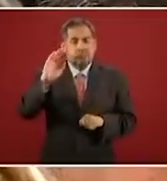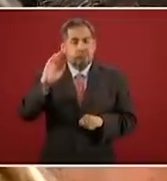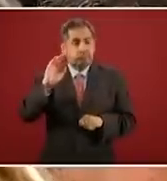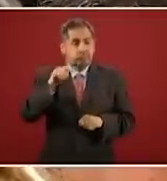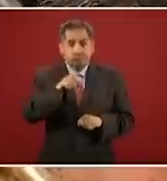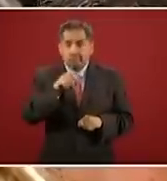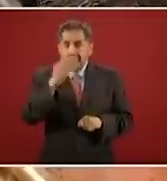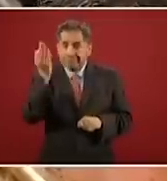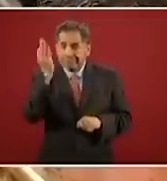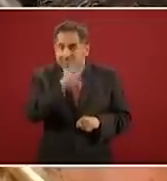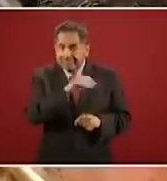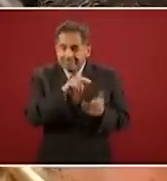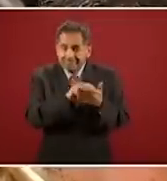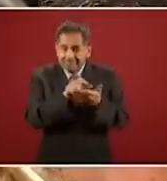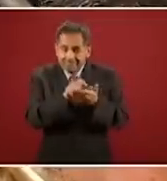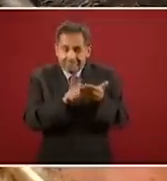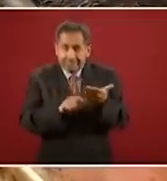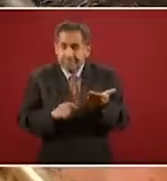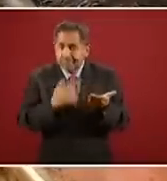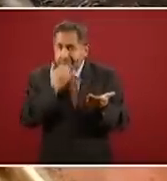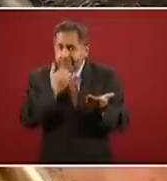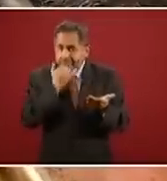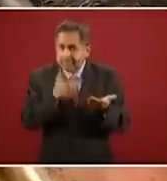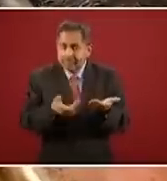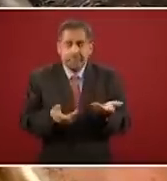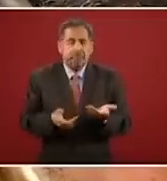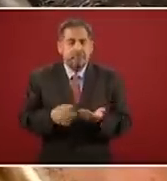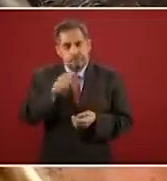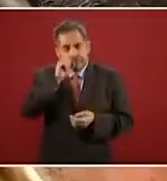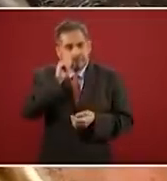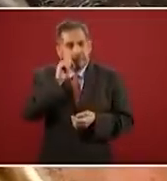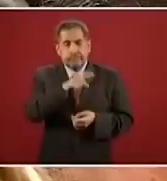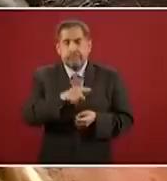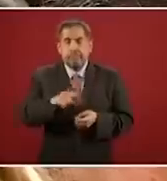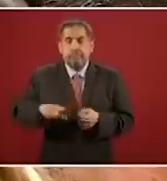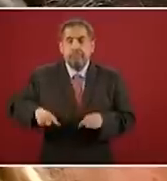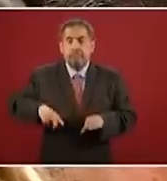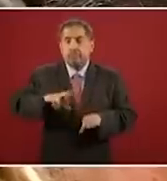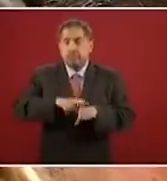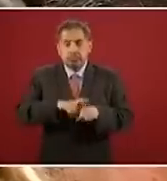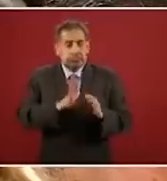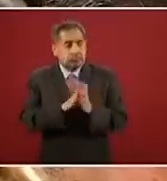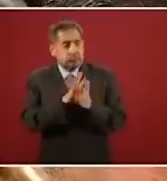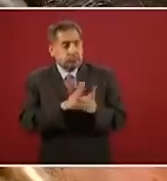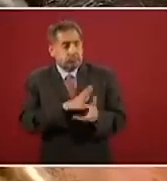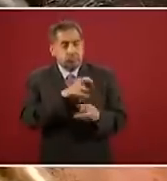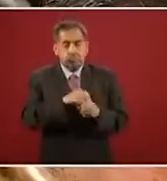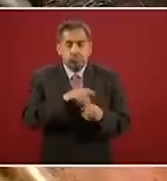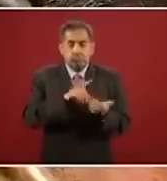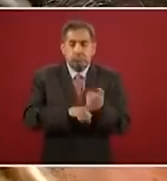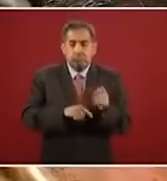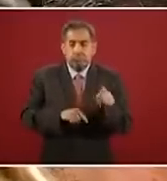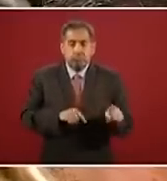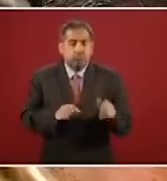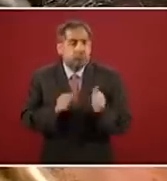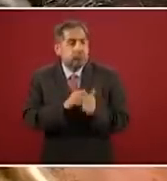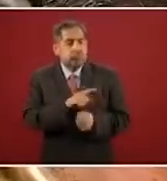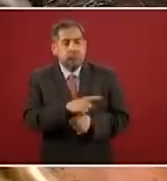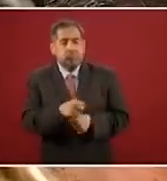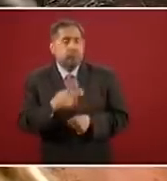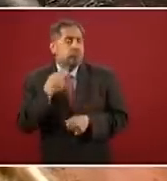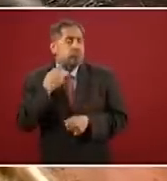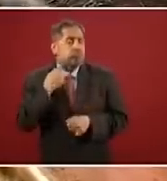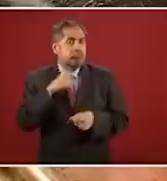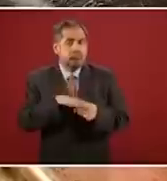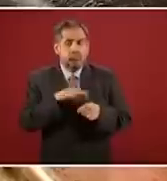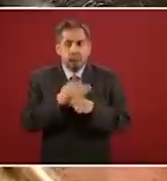que nos hicieron llegar. Aquí también intervienen los gobernadores, ¿no? A través de los notarios.